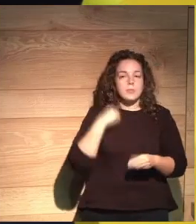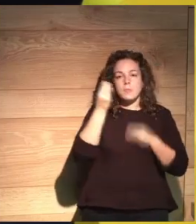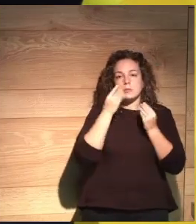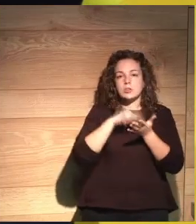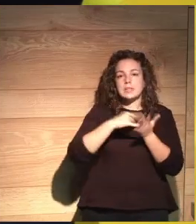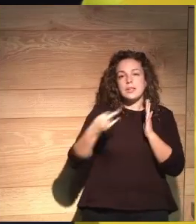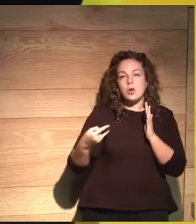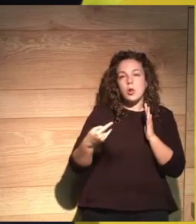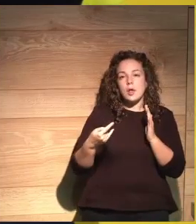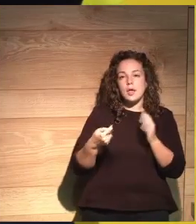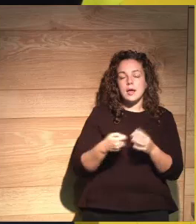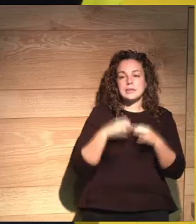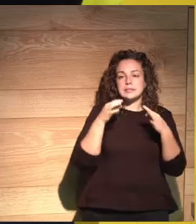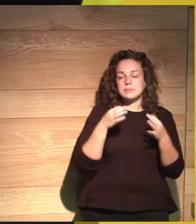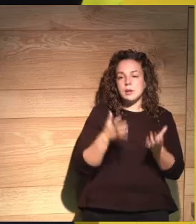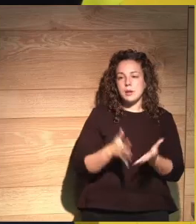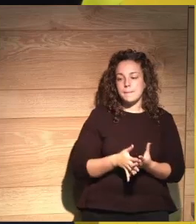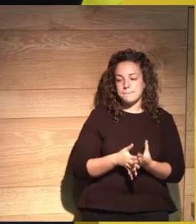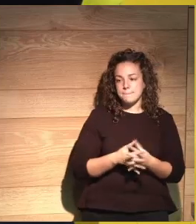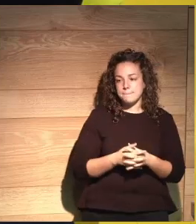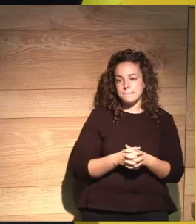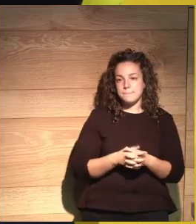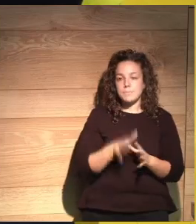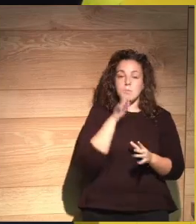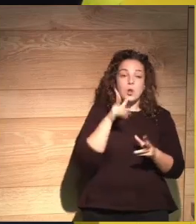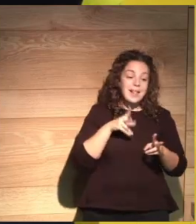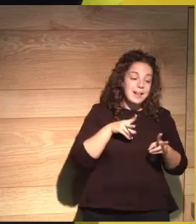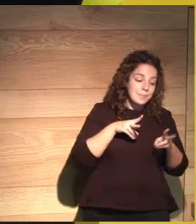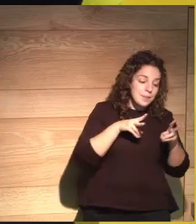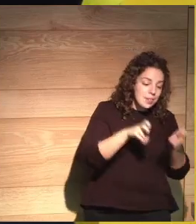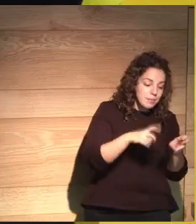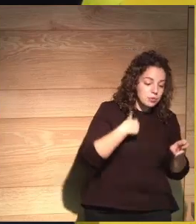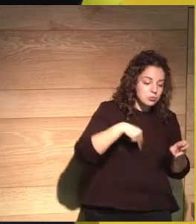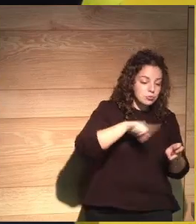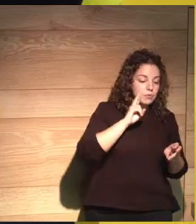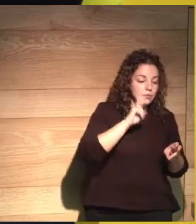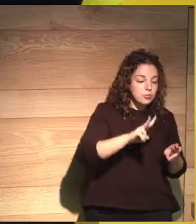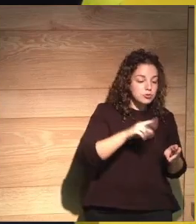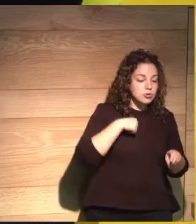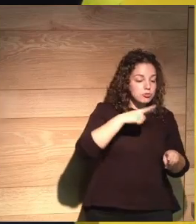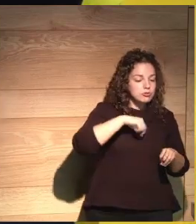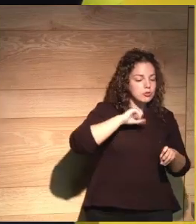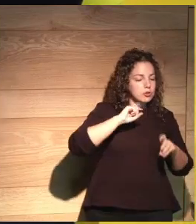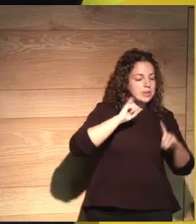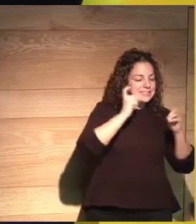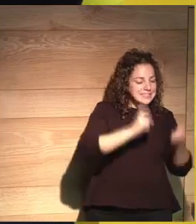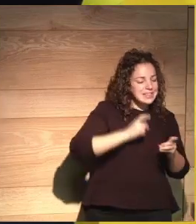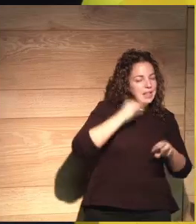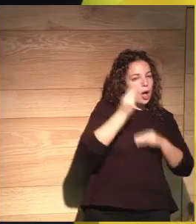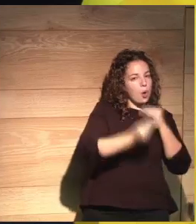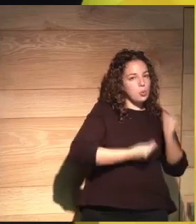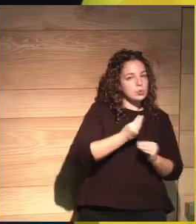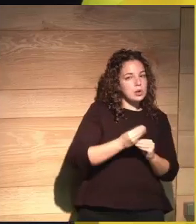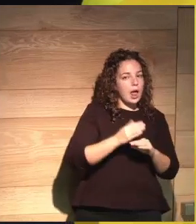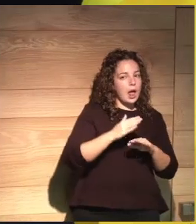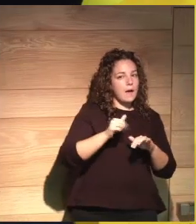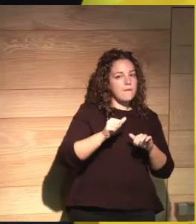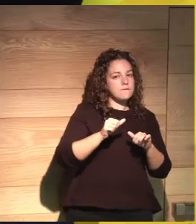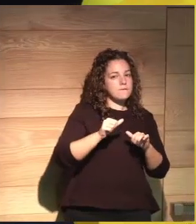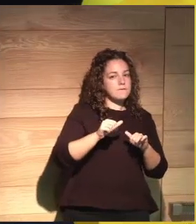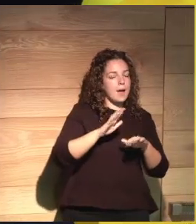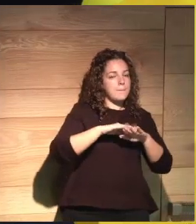siempre siempre es en el principio nos vemos yo creo que tengamos a utilizarla en la primera para cambiar la